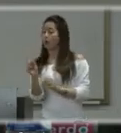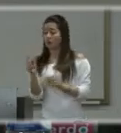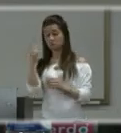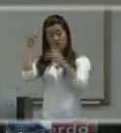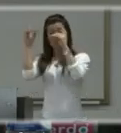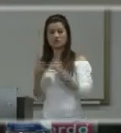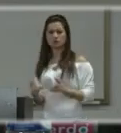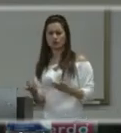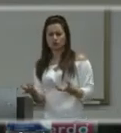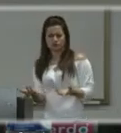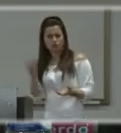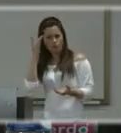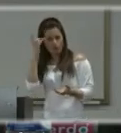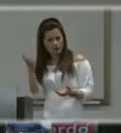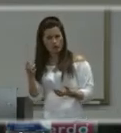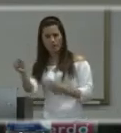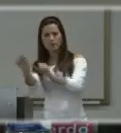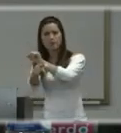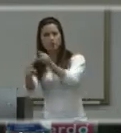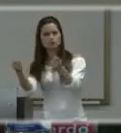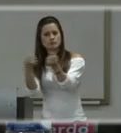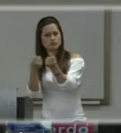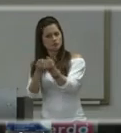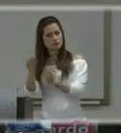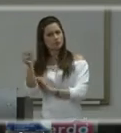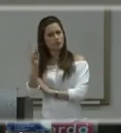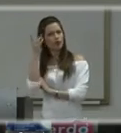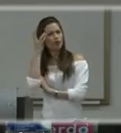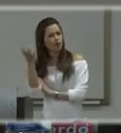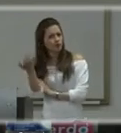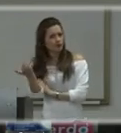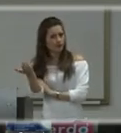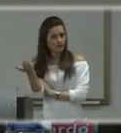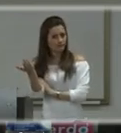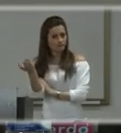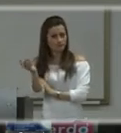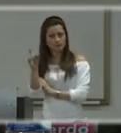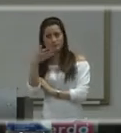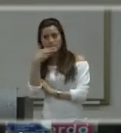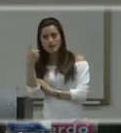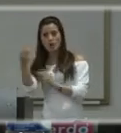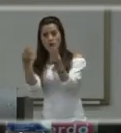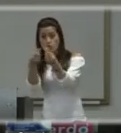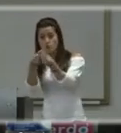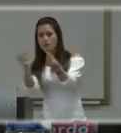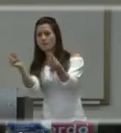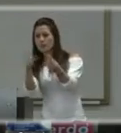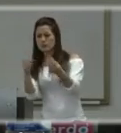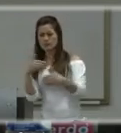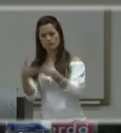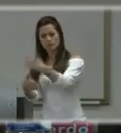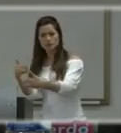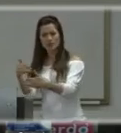sobre cómo la persona toma decisiones para aportar esa información al proceso de interdicción,